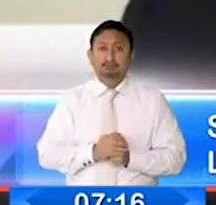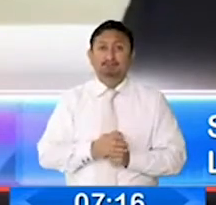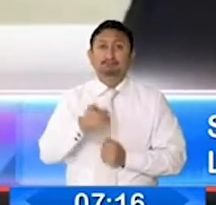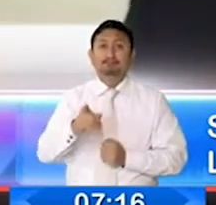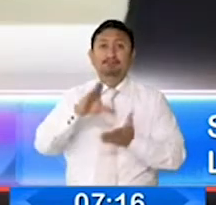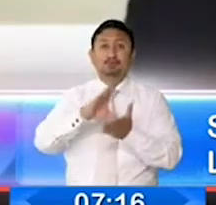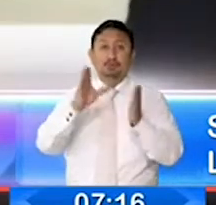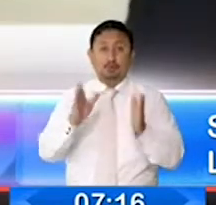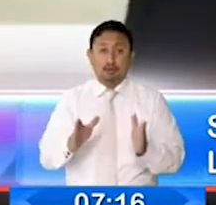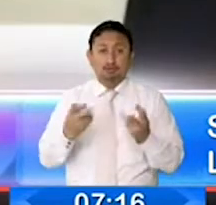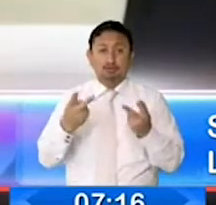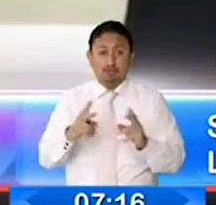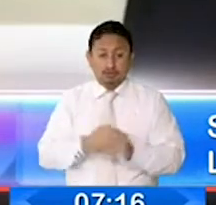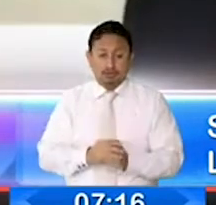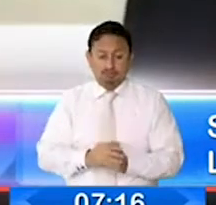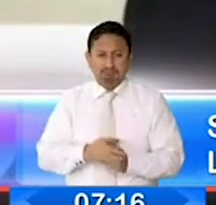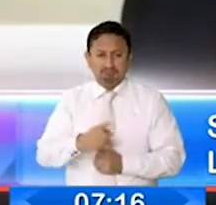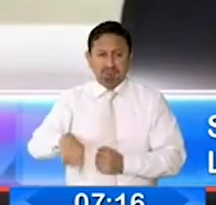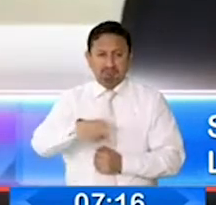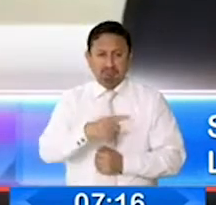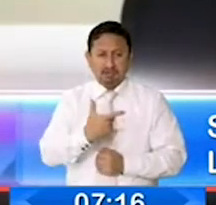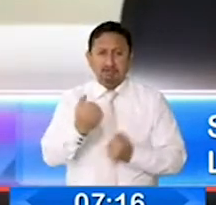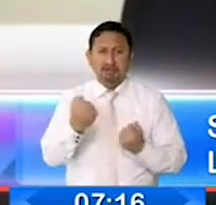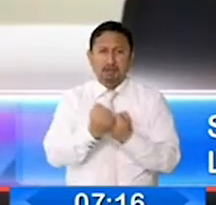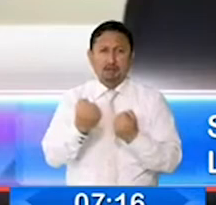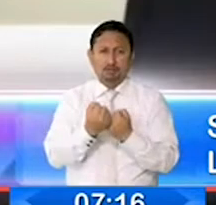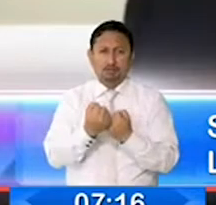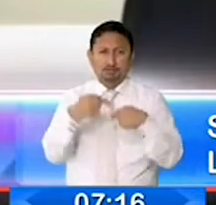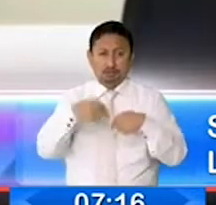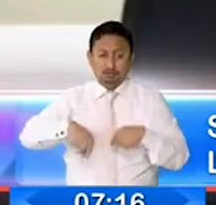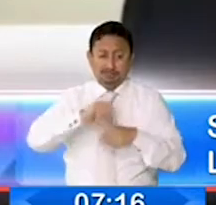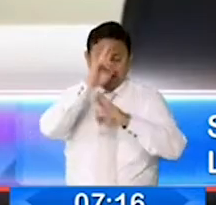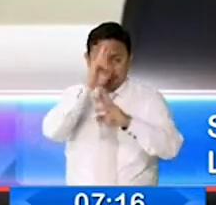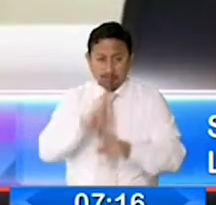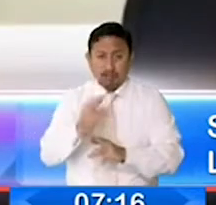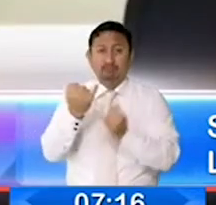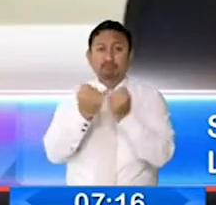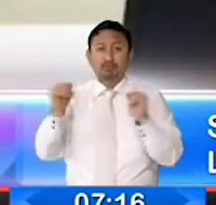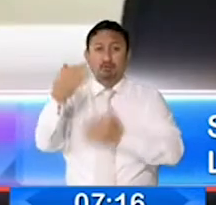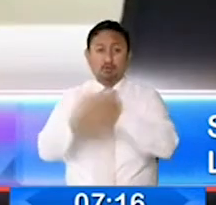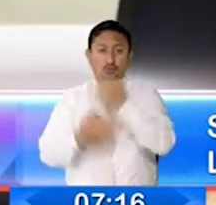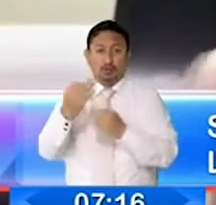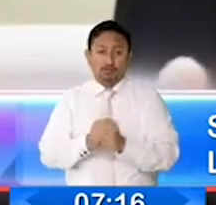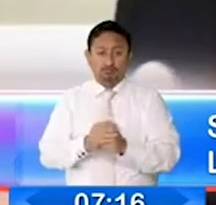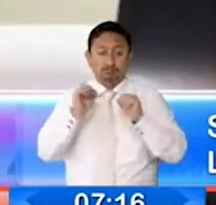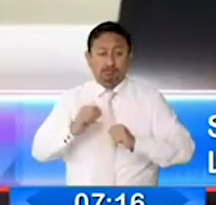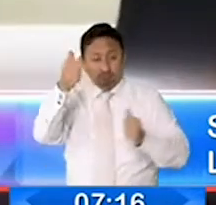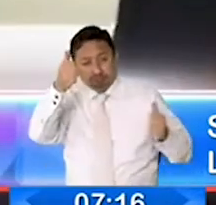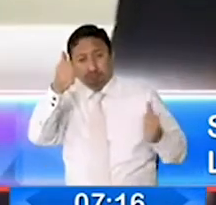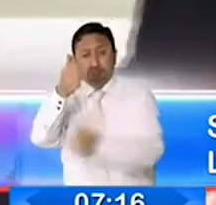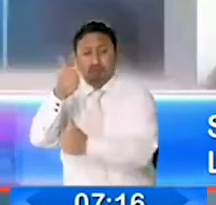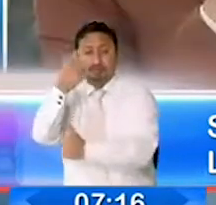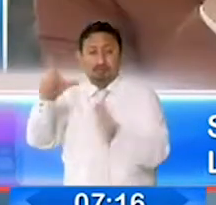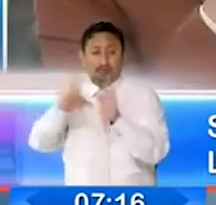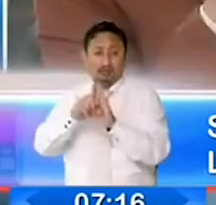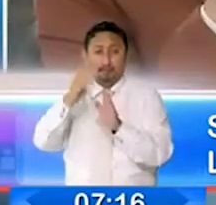los ciudadanos también podamos contribuir al respeto de esta independencia judicial y el sometimiento al ordenamiento